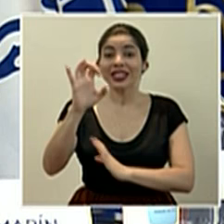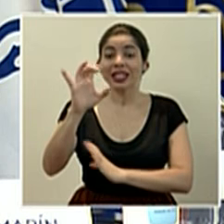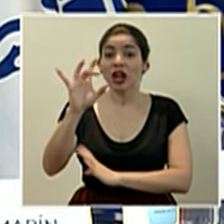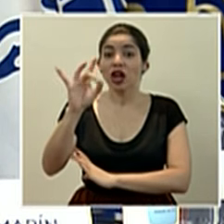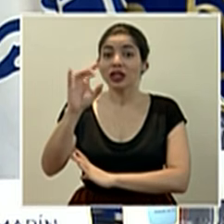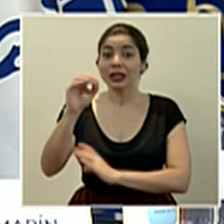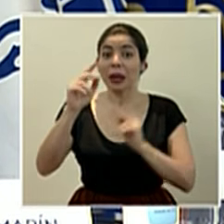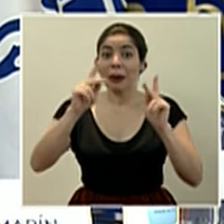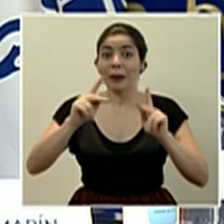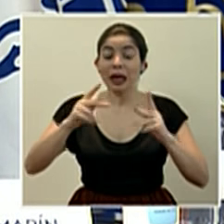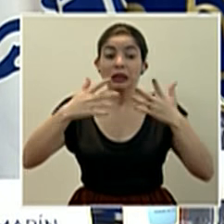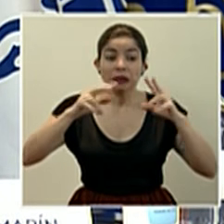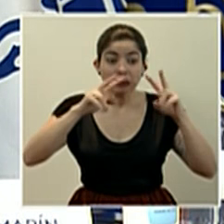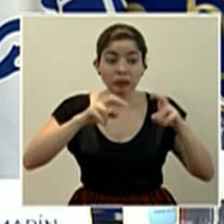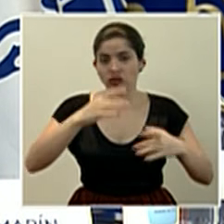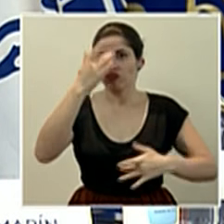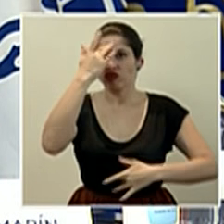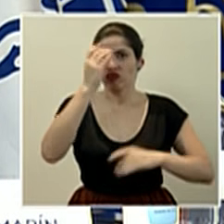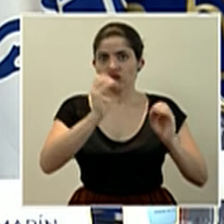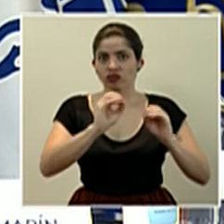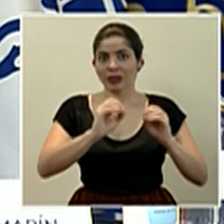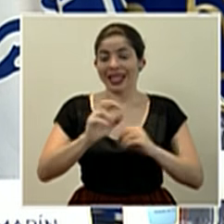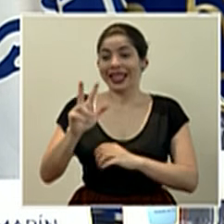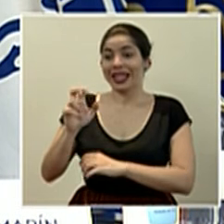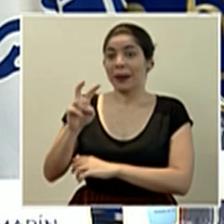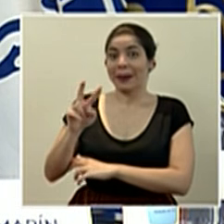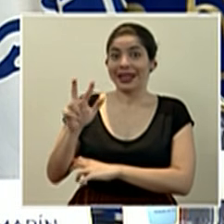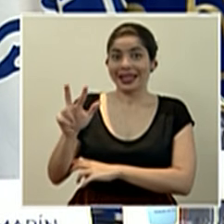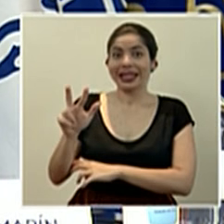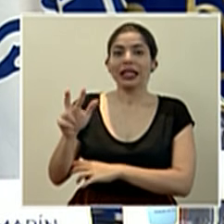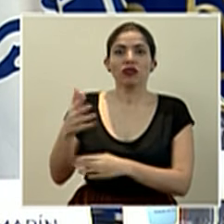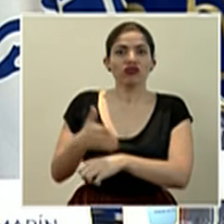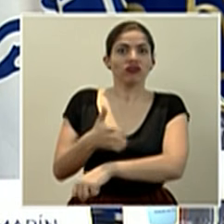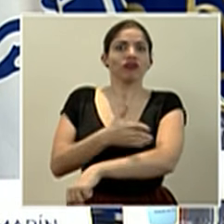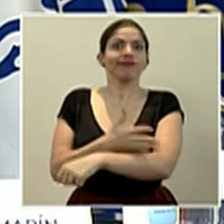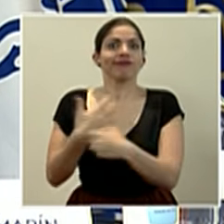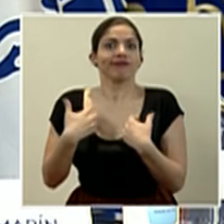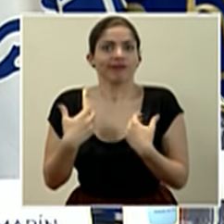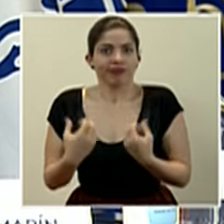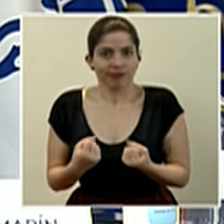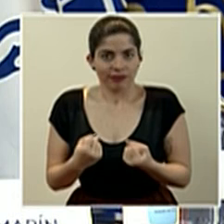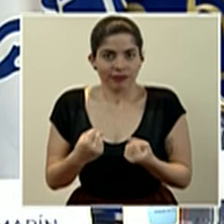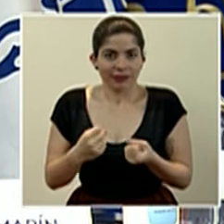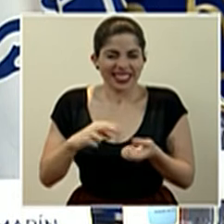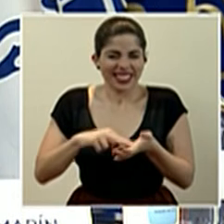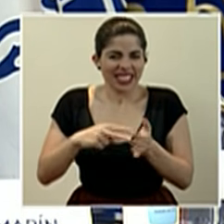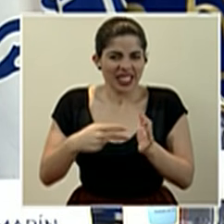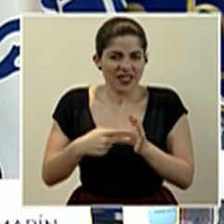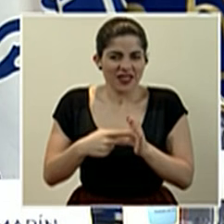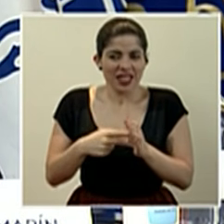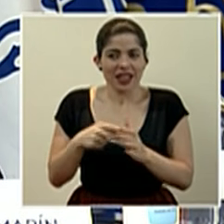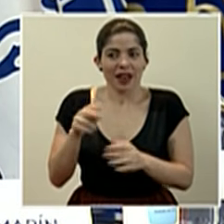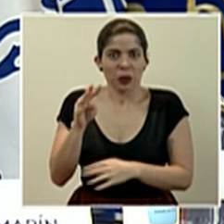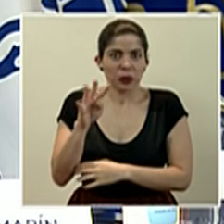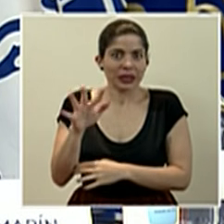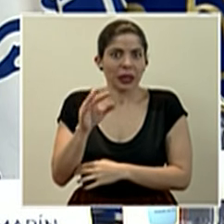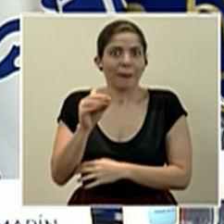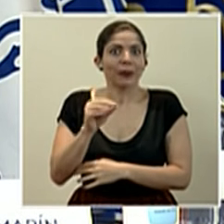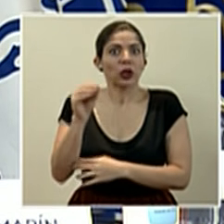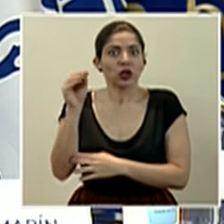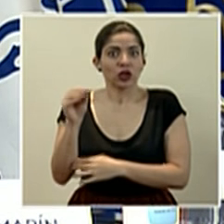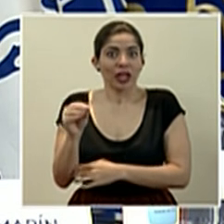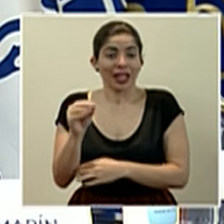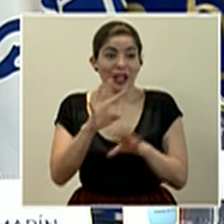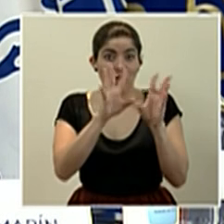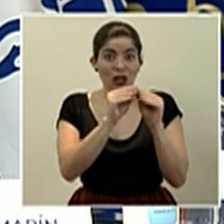8.980 personas. 323 se registran como recuperadas, lo que equivale al 45%